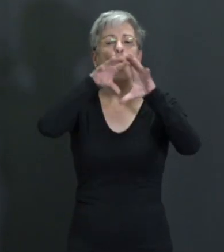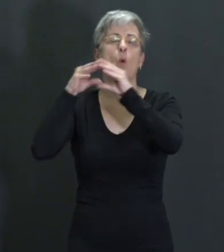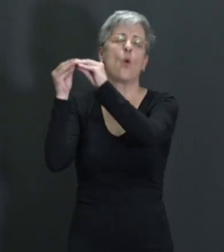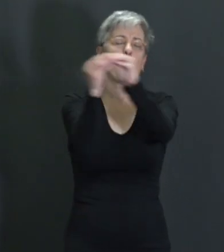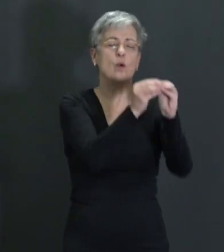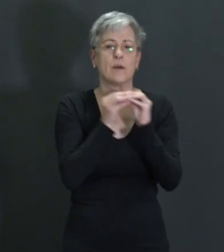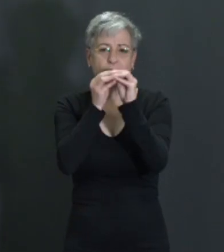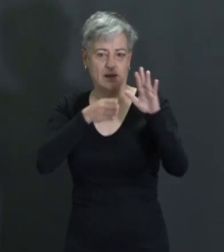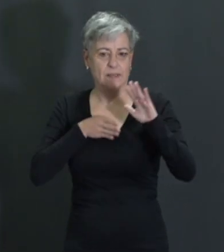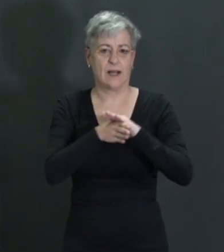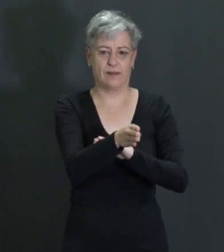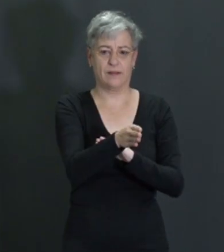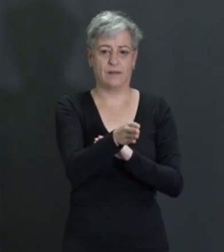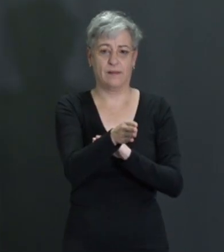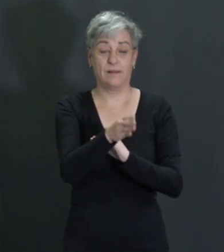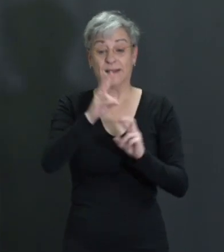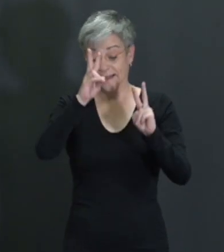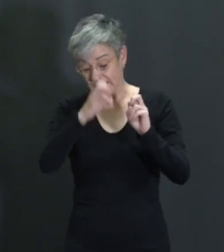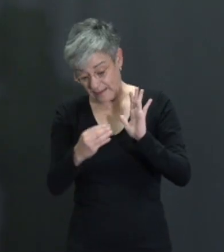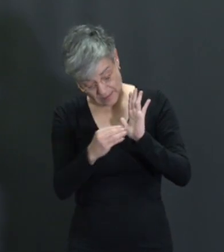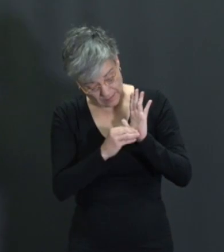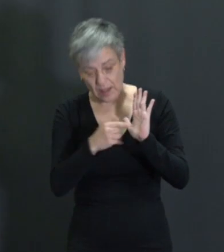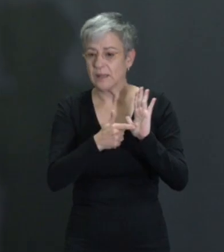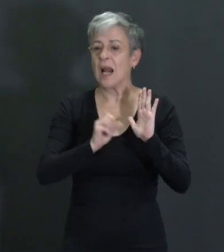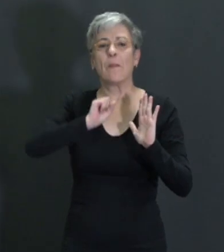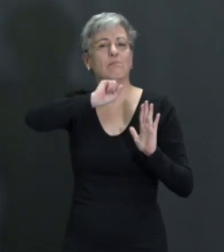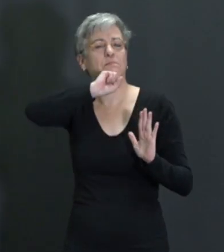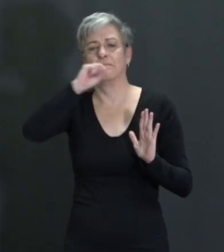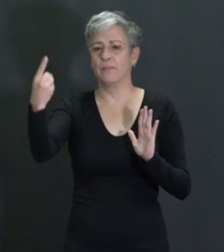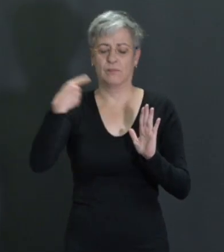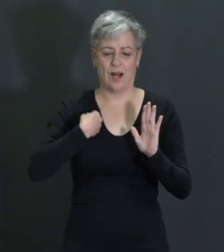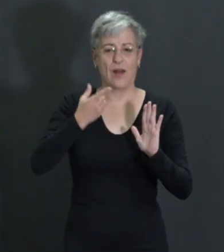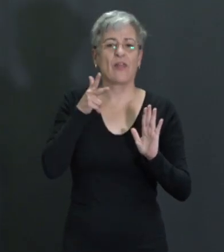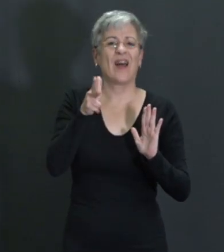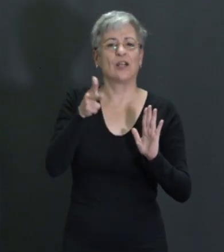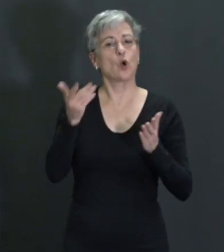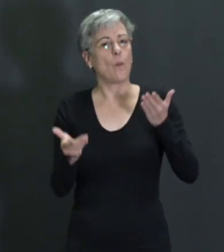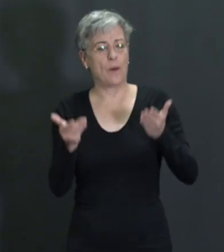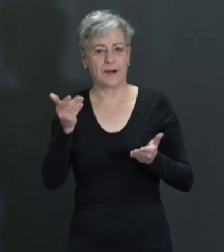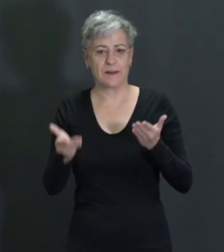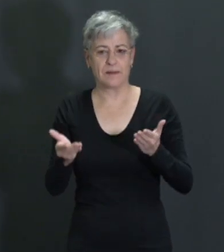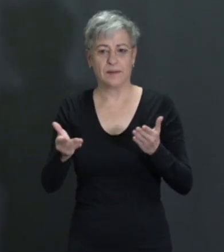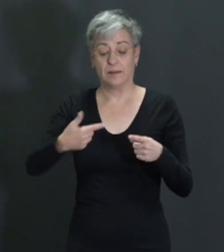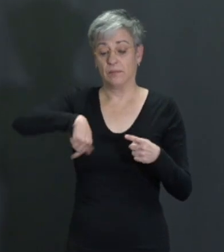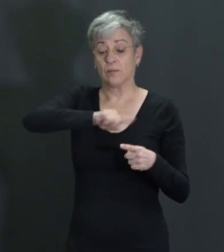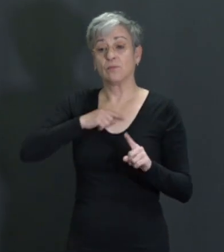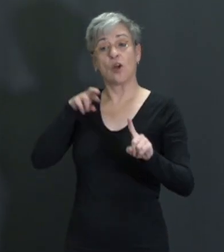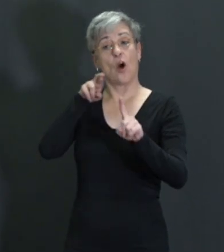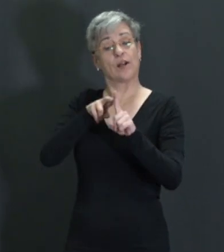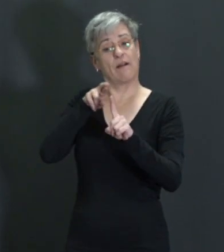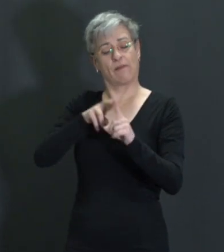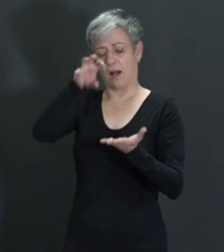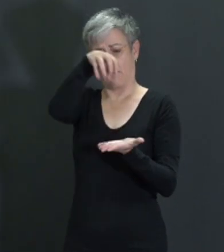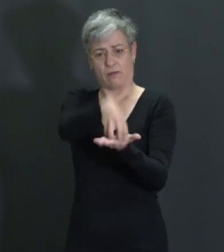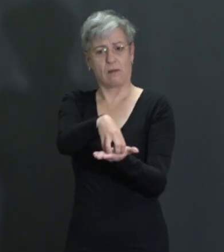mención a la accesibilidad, pionera en el derecho comparado, nos brinda un nuevo y necesario impulso como centro de referencia estatal